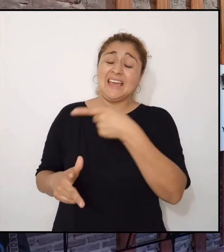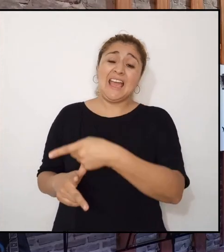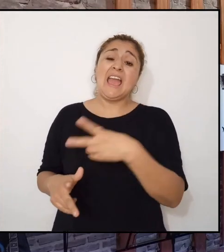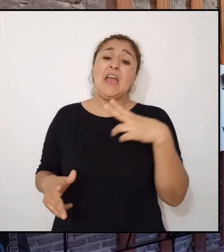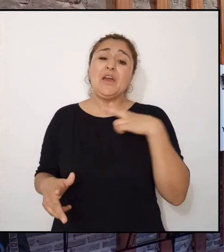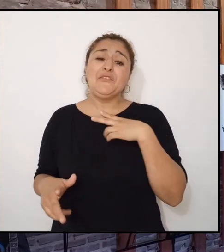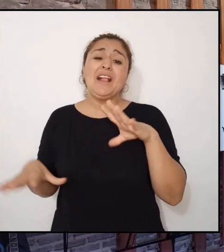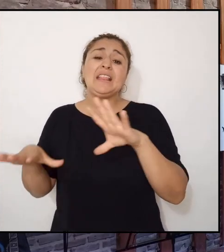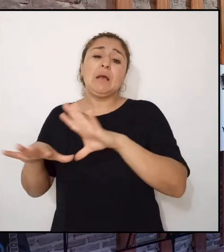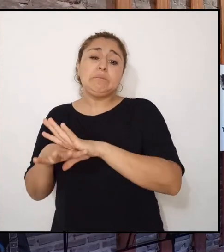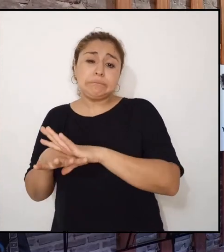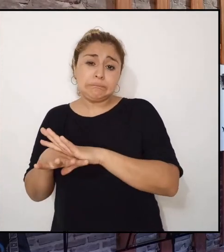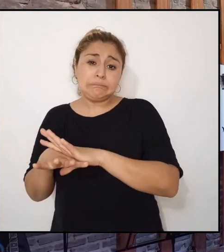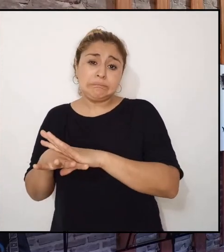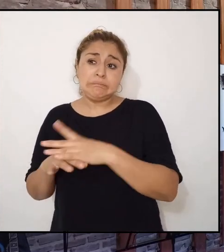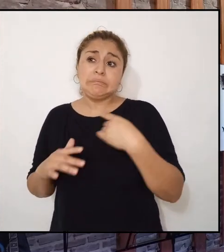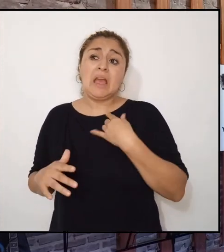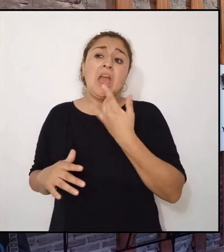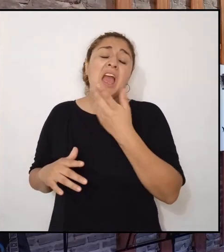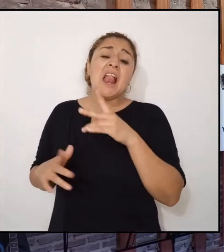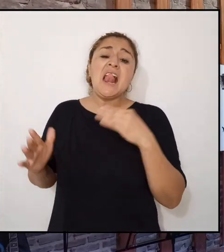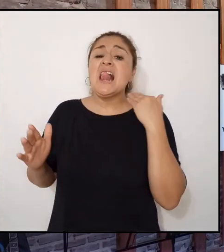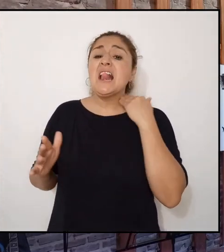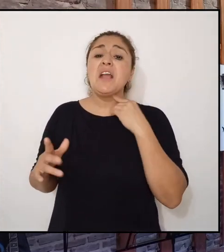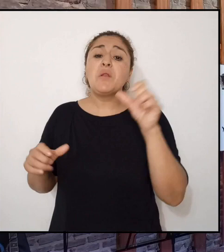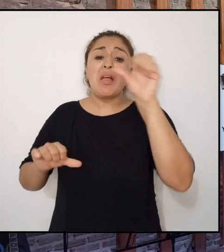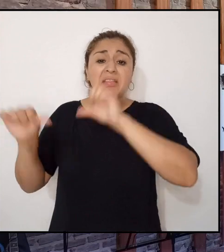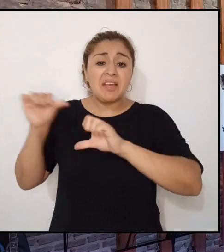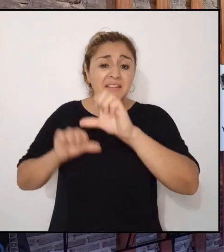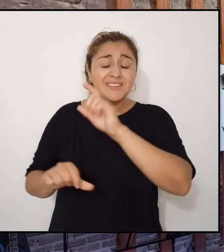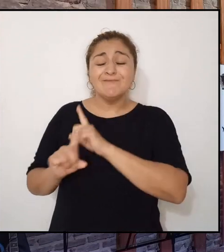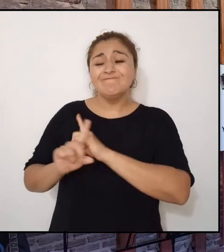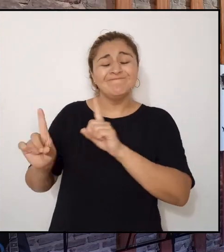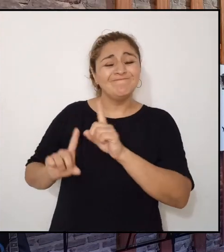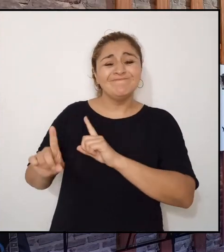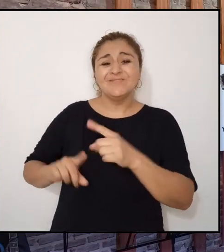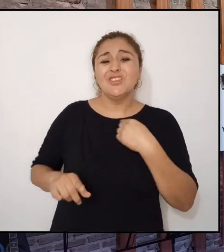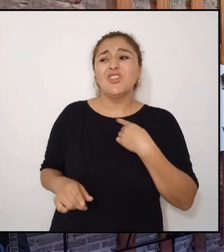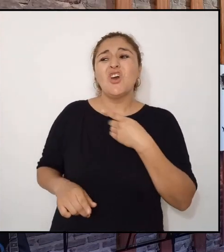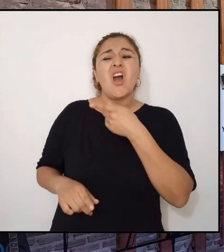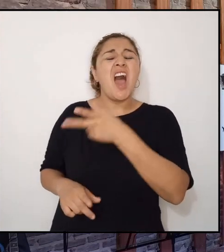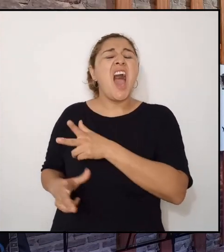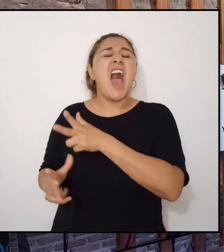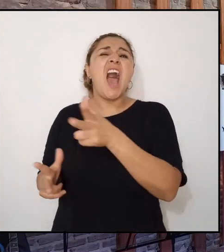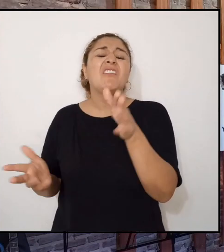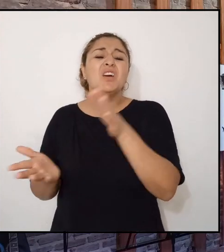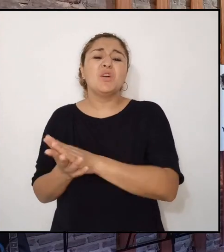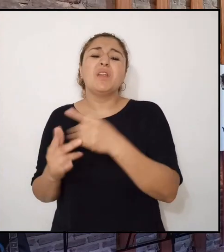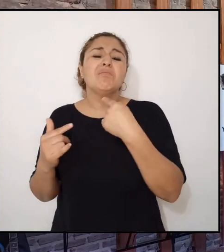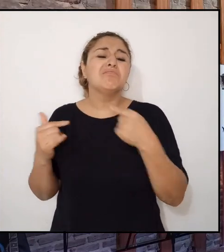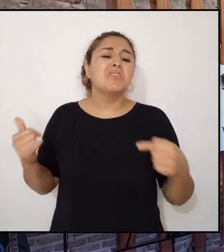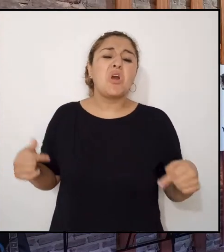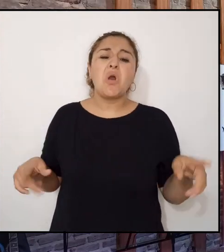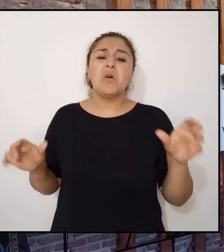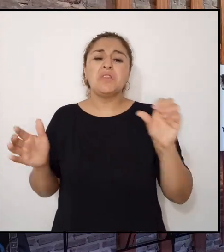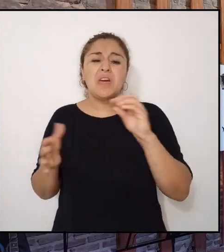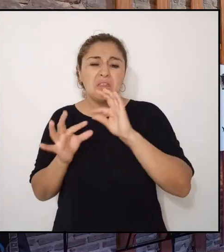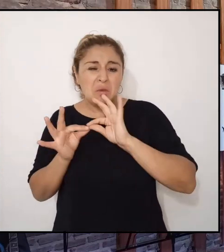porque no es un libro de ciencia, es verdad, eso es un libro espiritual, etc. Pero yo les voy a decir, la